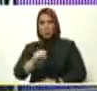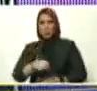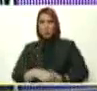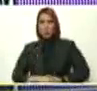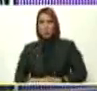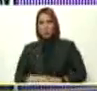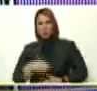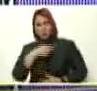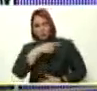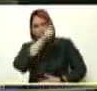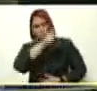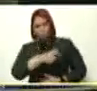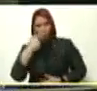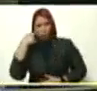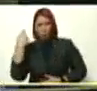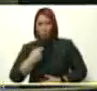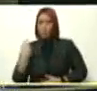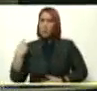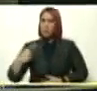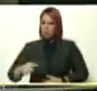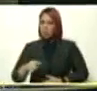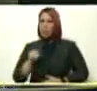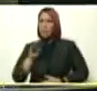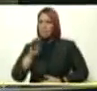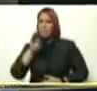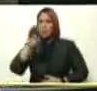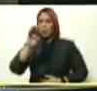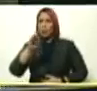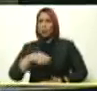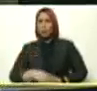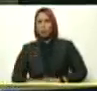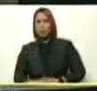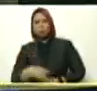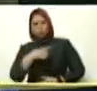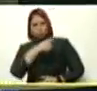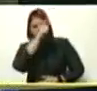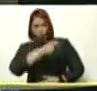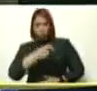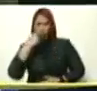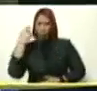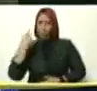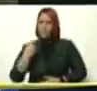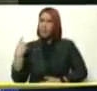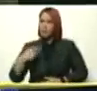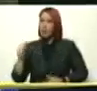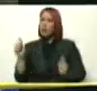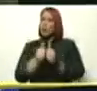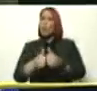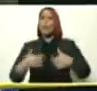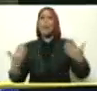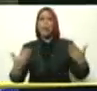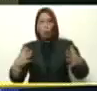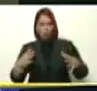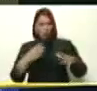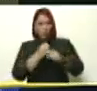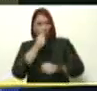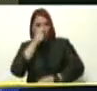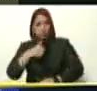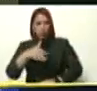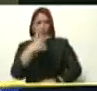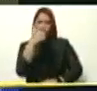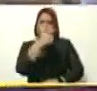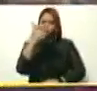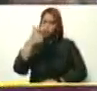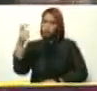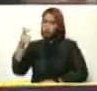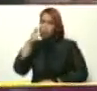este muchacho tiene futuro, este muchacho tiene con qué. Cree en el pueblo, busca al